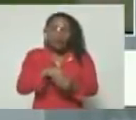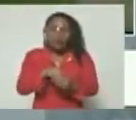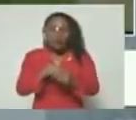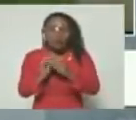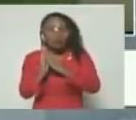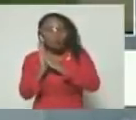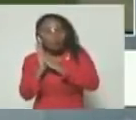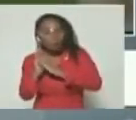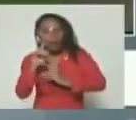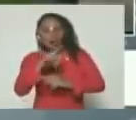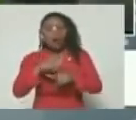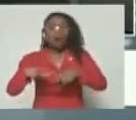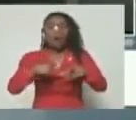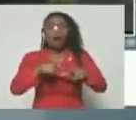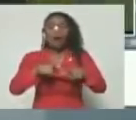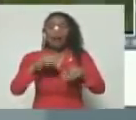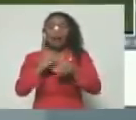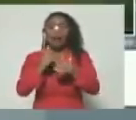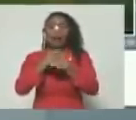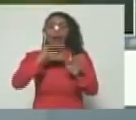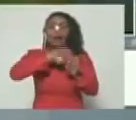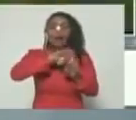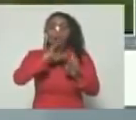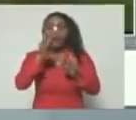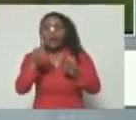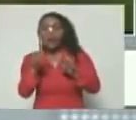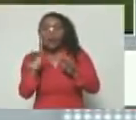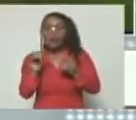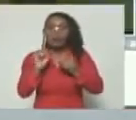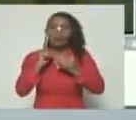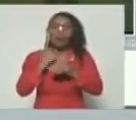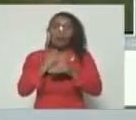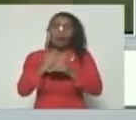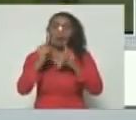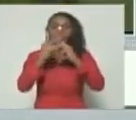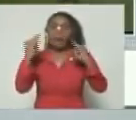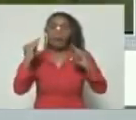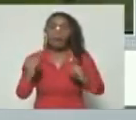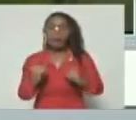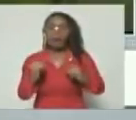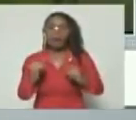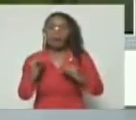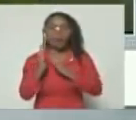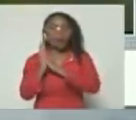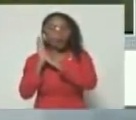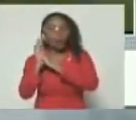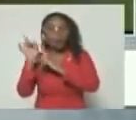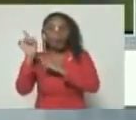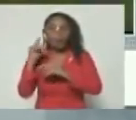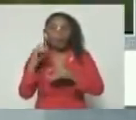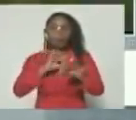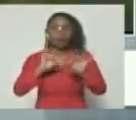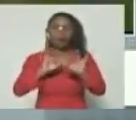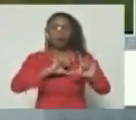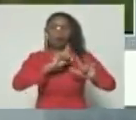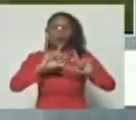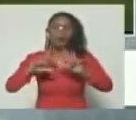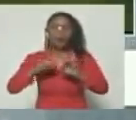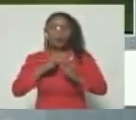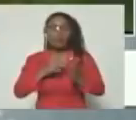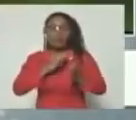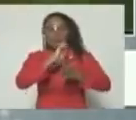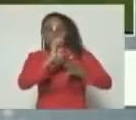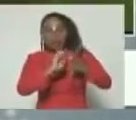Trincheras, tenían un lugar llamado el búnker. Tenían, bueno, tenían una preparación logística, estructural,